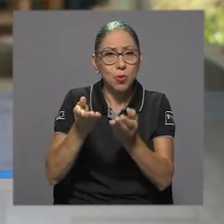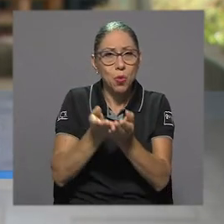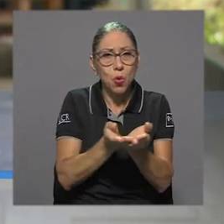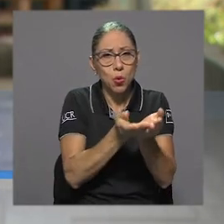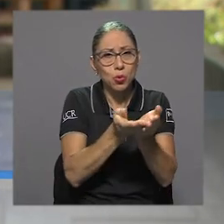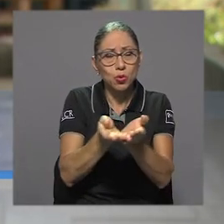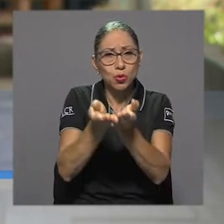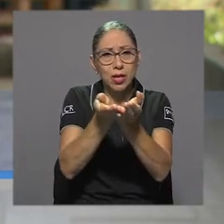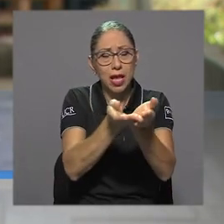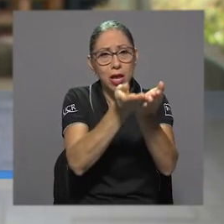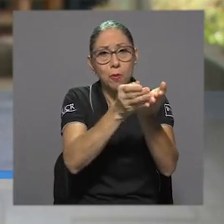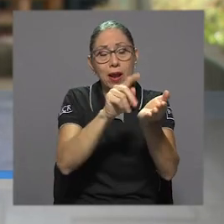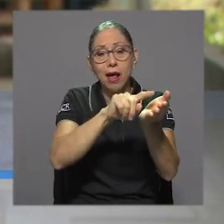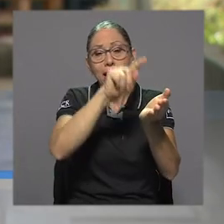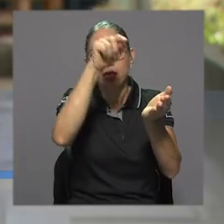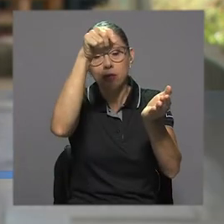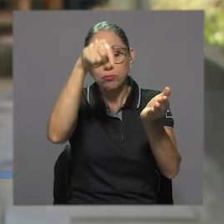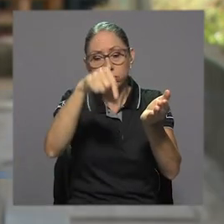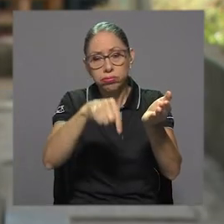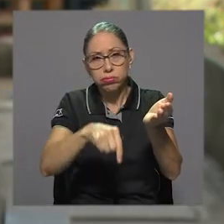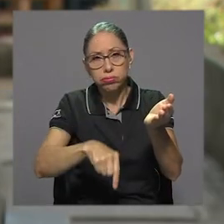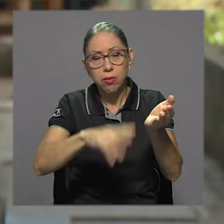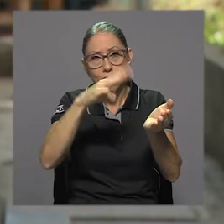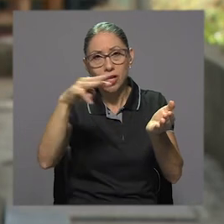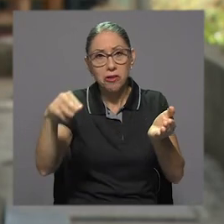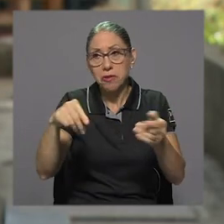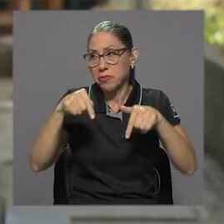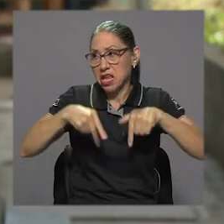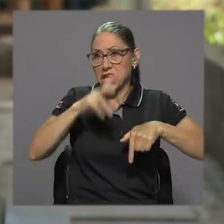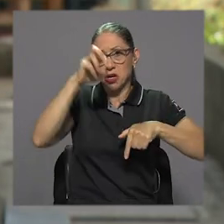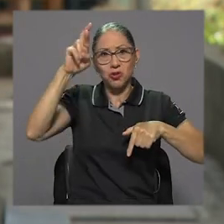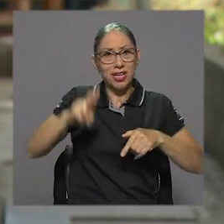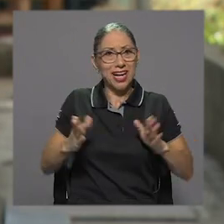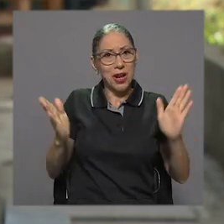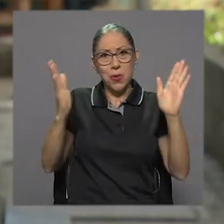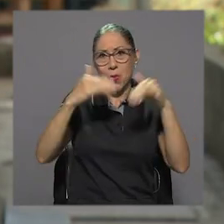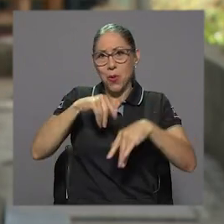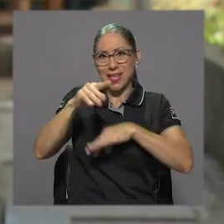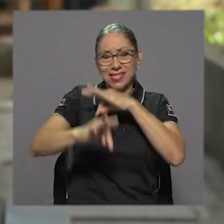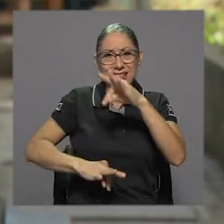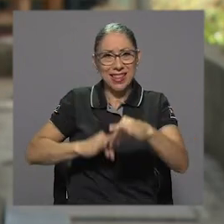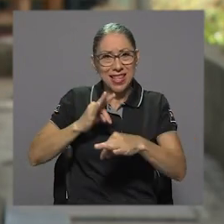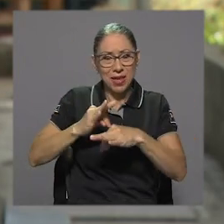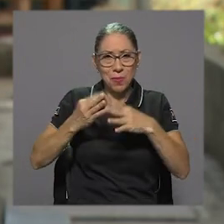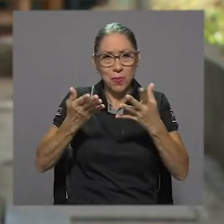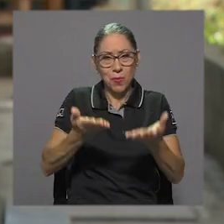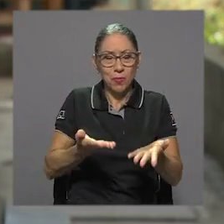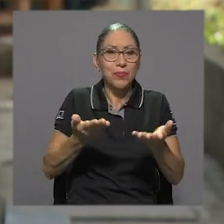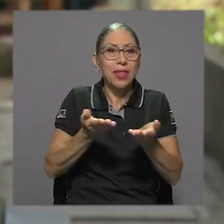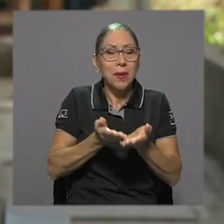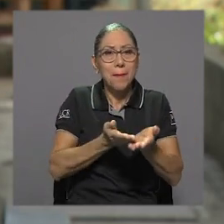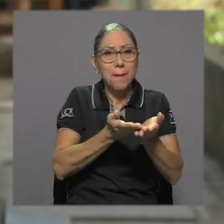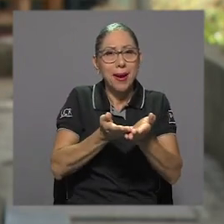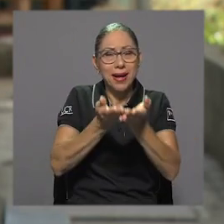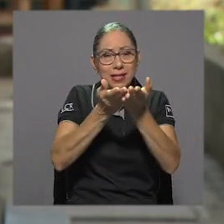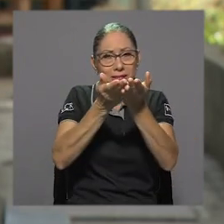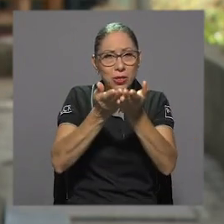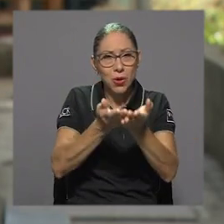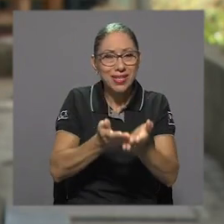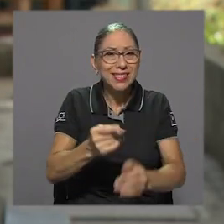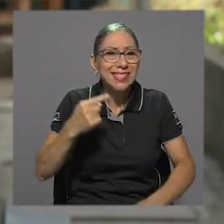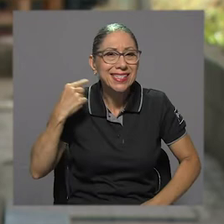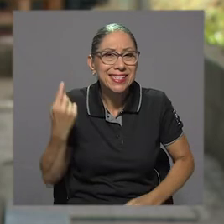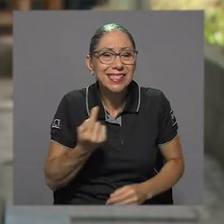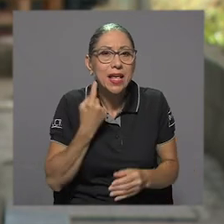vez que yo participaba en un crucero oceanográfico. Pues nosotros en Costa Rica no tenemos este tipo de embarcaciones, ¿verdad? Entonces siempre